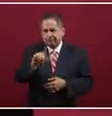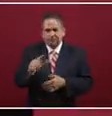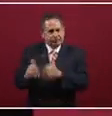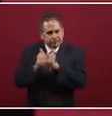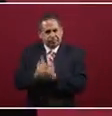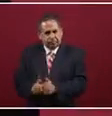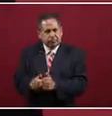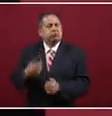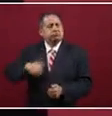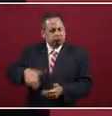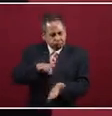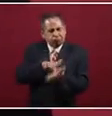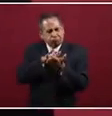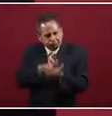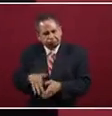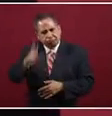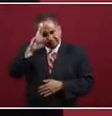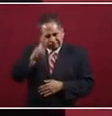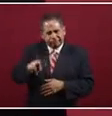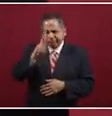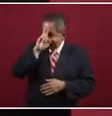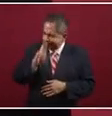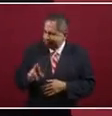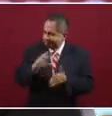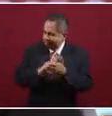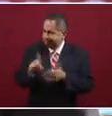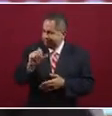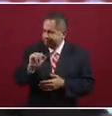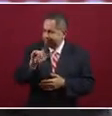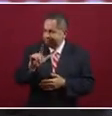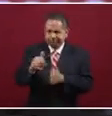los apoyamos? Porque respetamos el derecho de asilo.